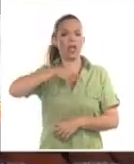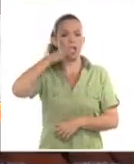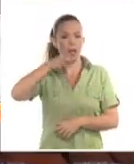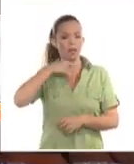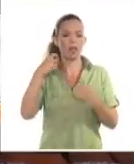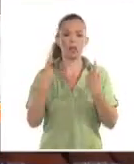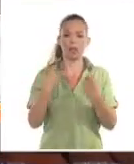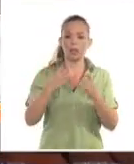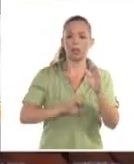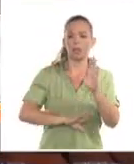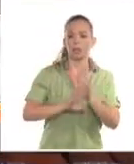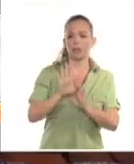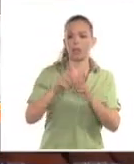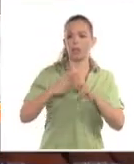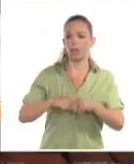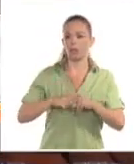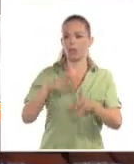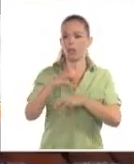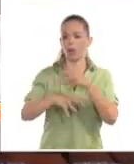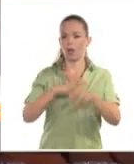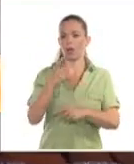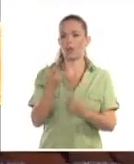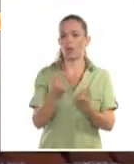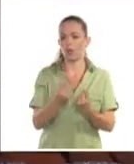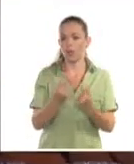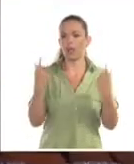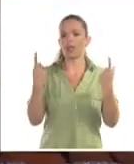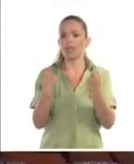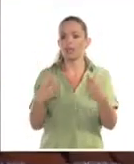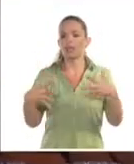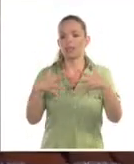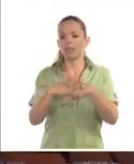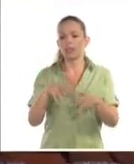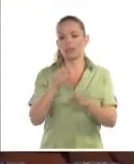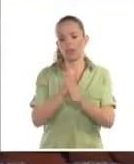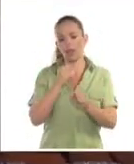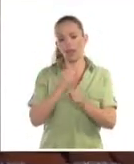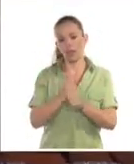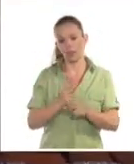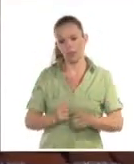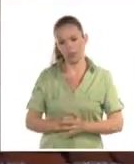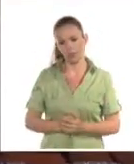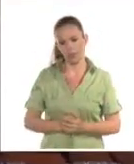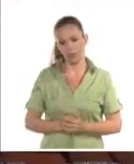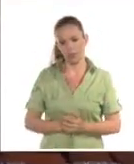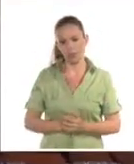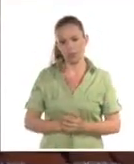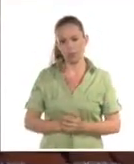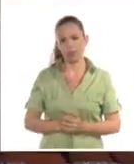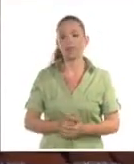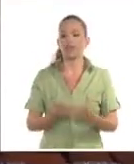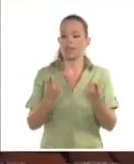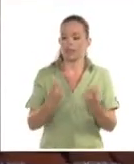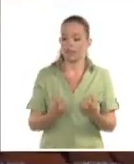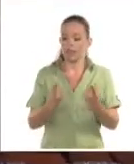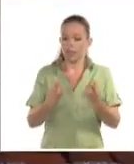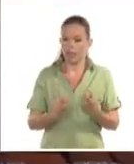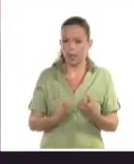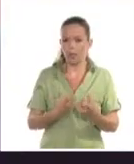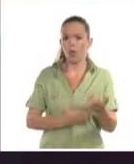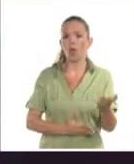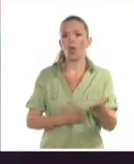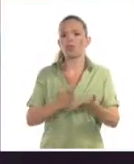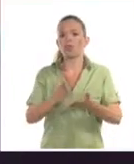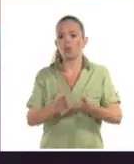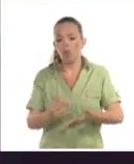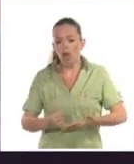a los problemas de instrucciones que tenemos tenemos que aplicar ciencia tecnología e Innovación tenemos que seguir acercando el conocimiento a la producción de bienes